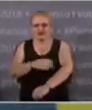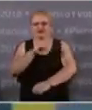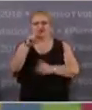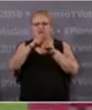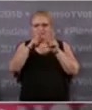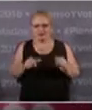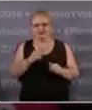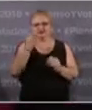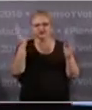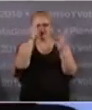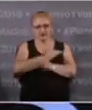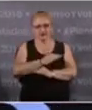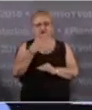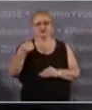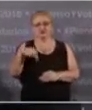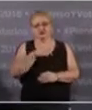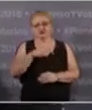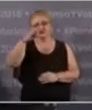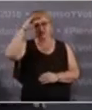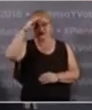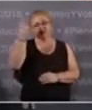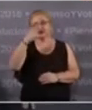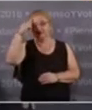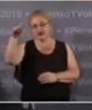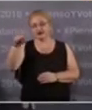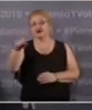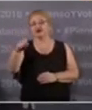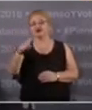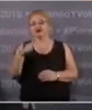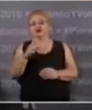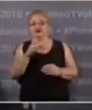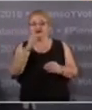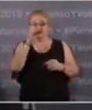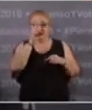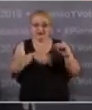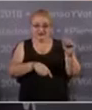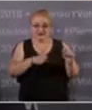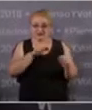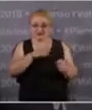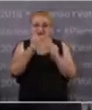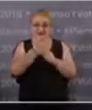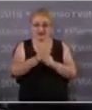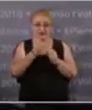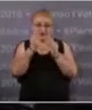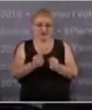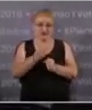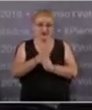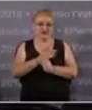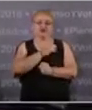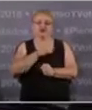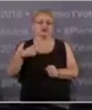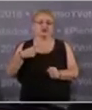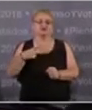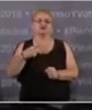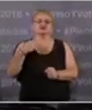reconciliación. Consideramos que para atacar la inseguridad debemos promover la cultura